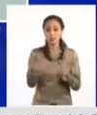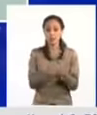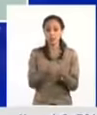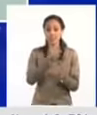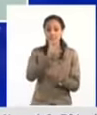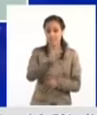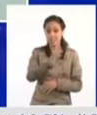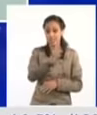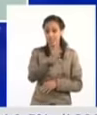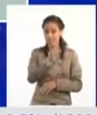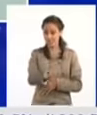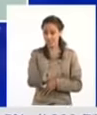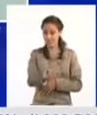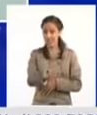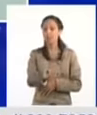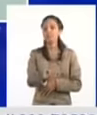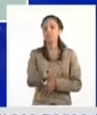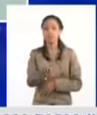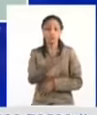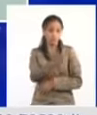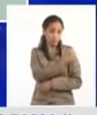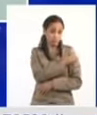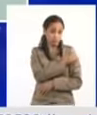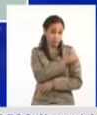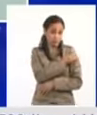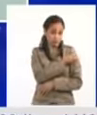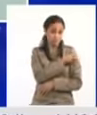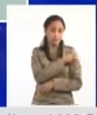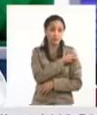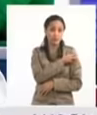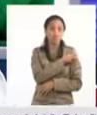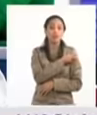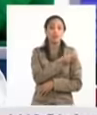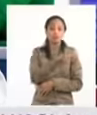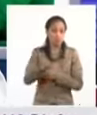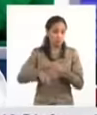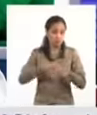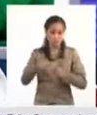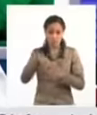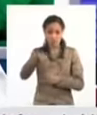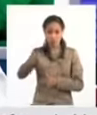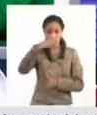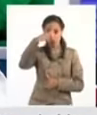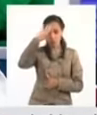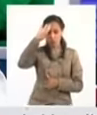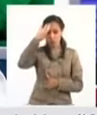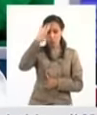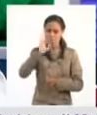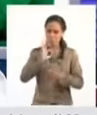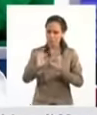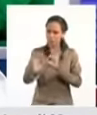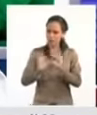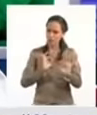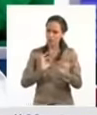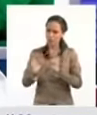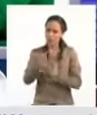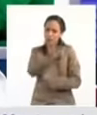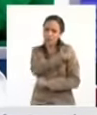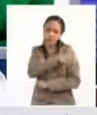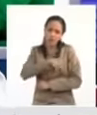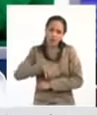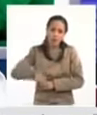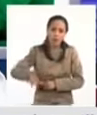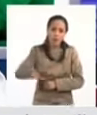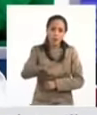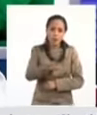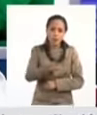7.160.316 dosis se han administrado en nuestro país para la protección de nuestra población contra